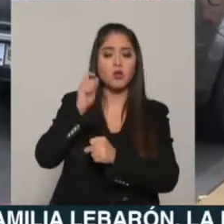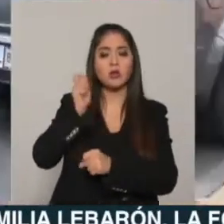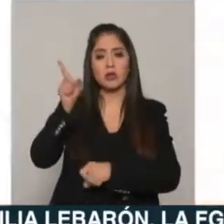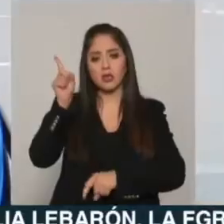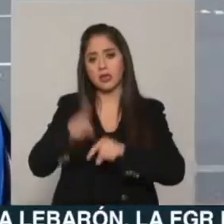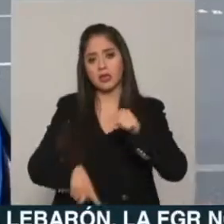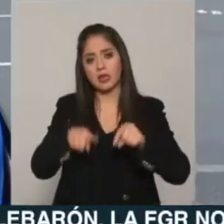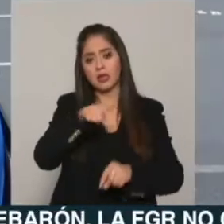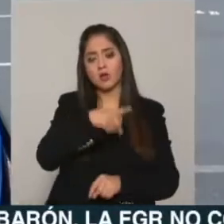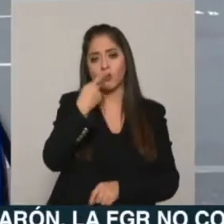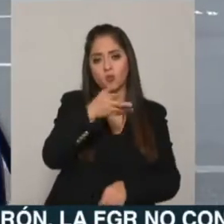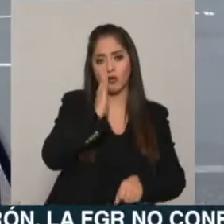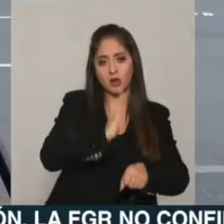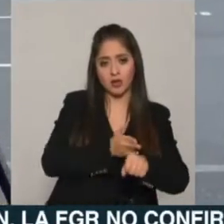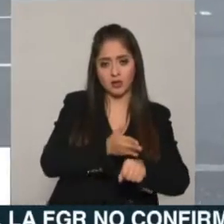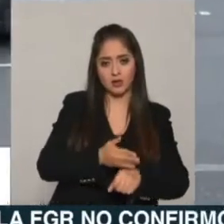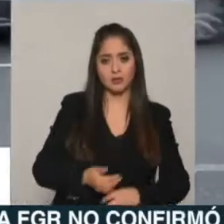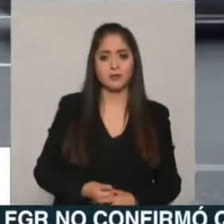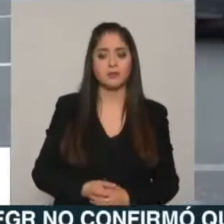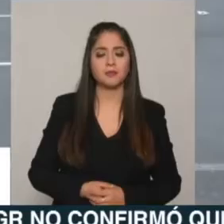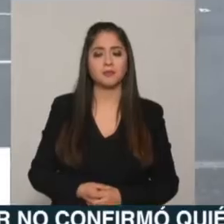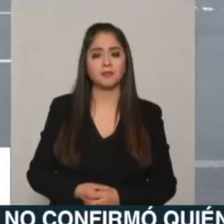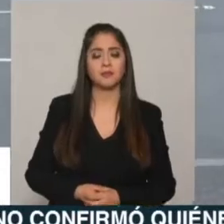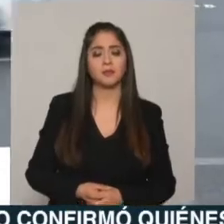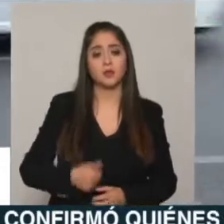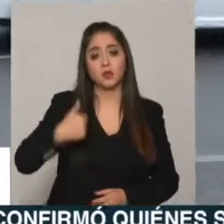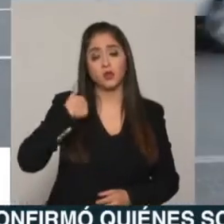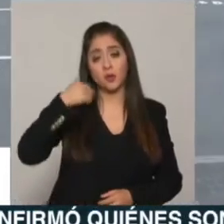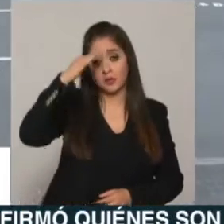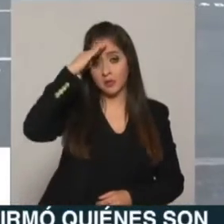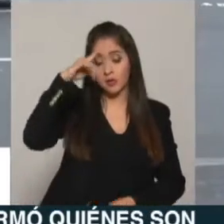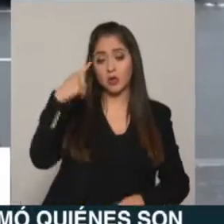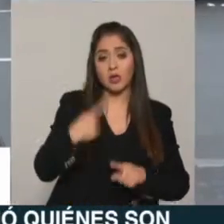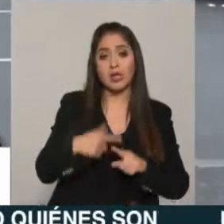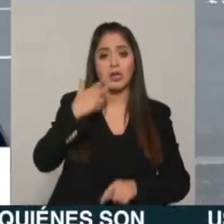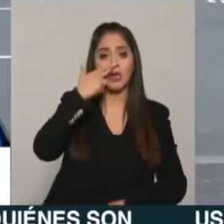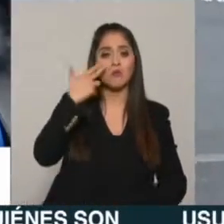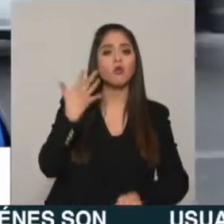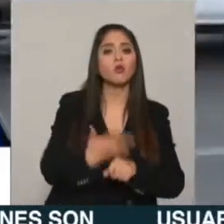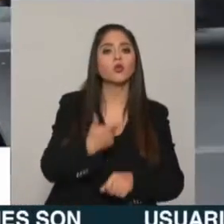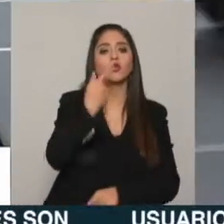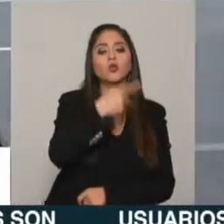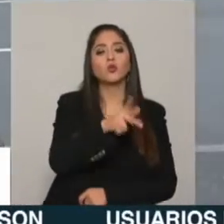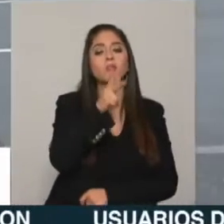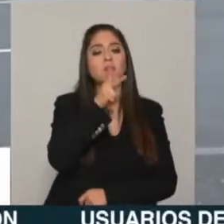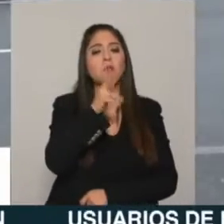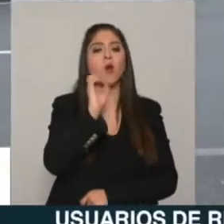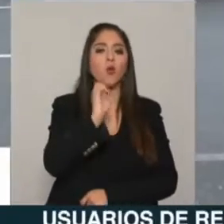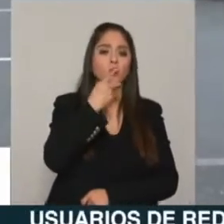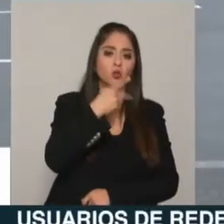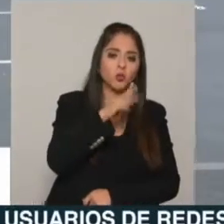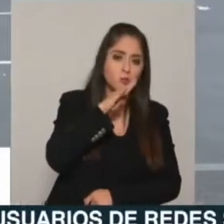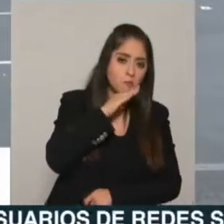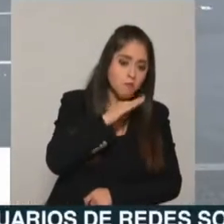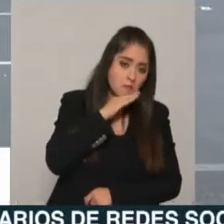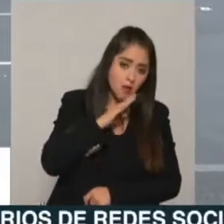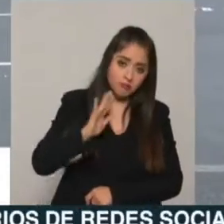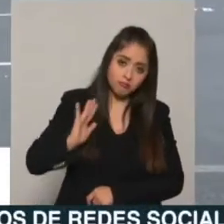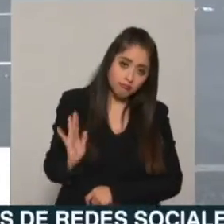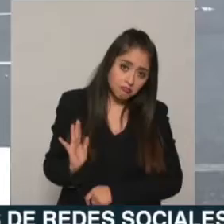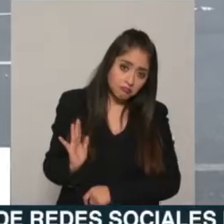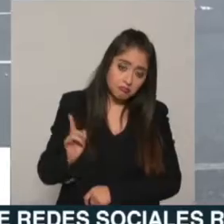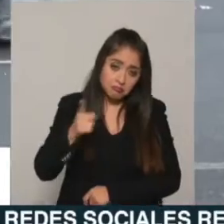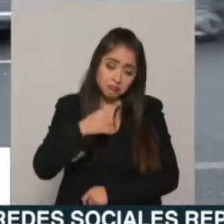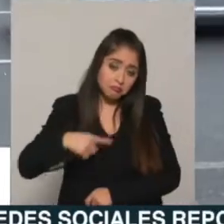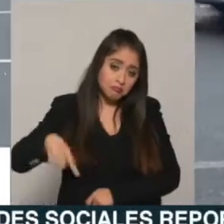sanción. Pues yo pienso que ahí los responsables serían sus papás, ¿no? Más que nada, ahora sí que ver con